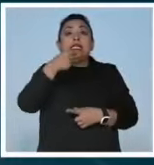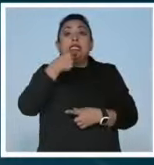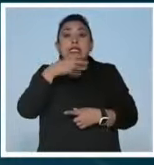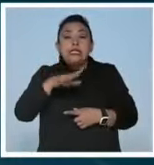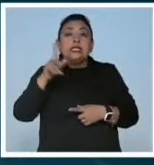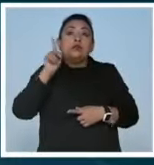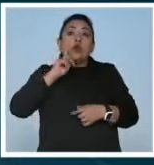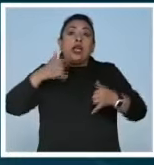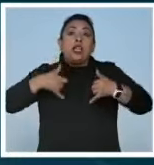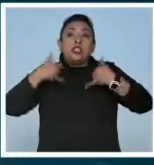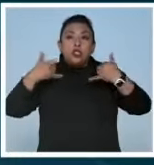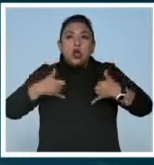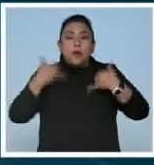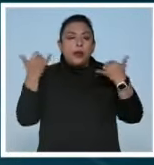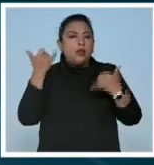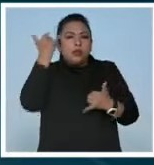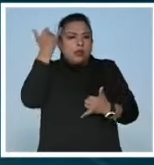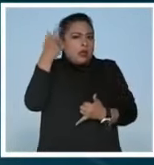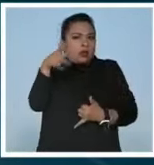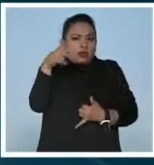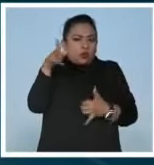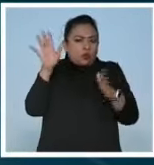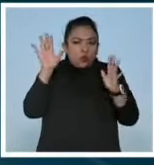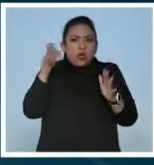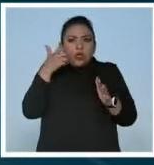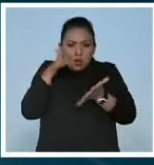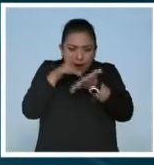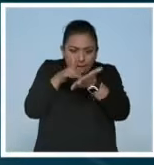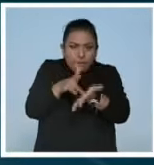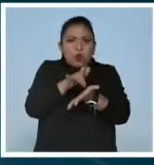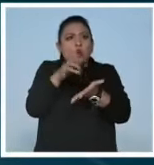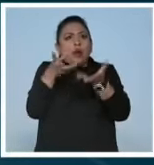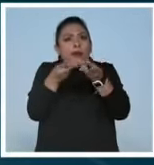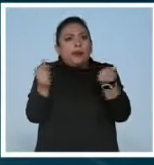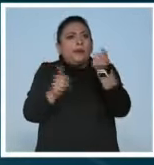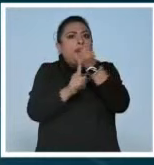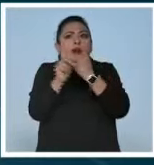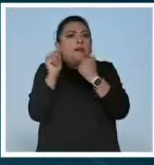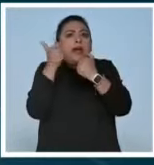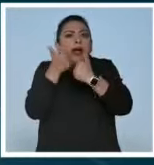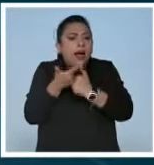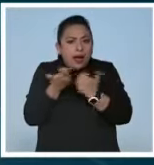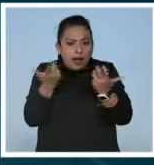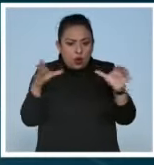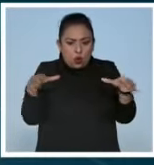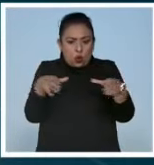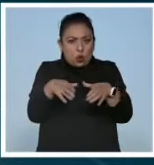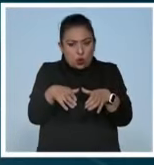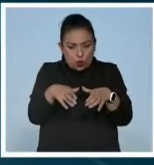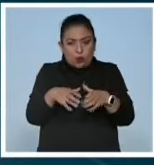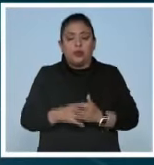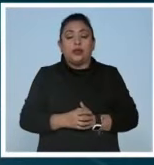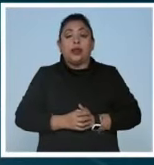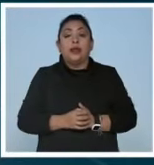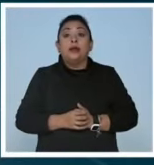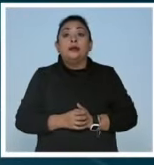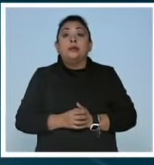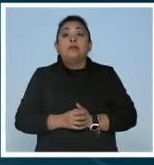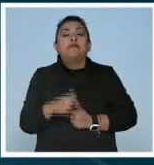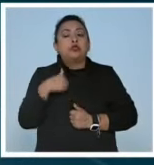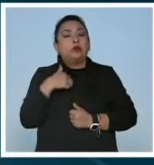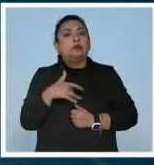mujeres jóvenes que han encontrado por iniciativa propia una manera de apoyar la resolución de algún problema específico en su comunidad. Me